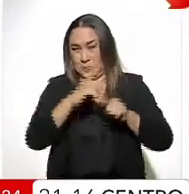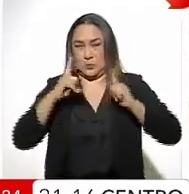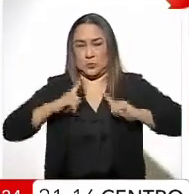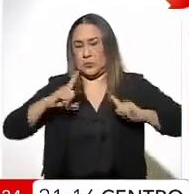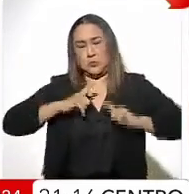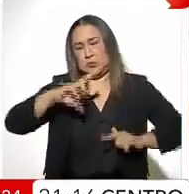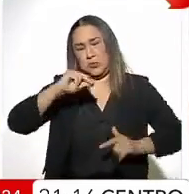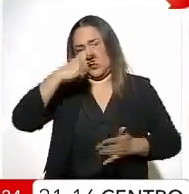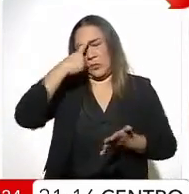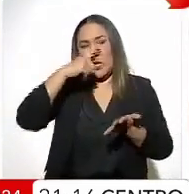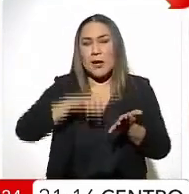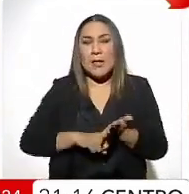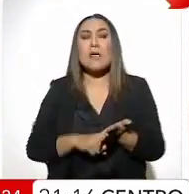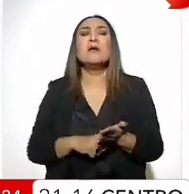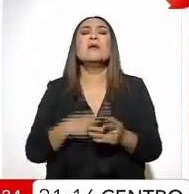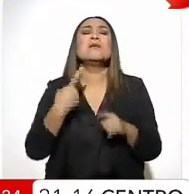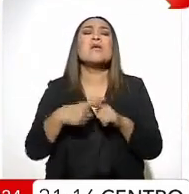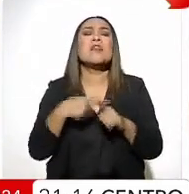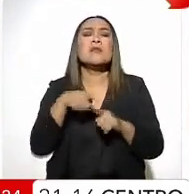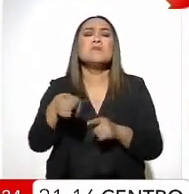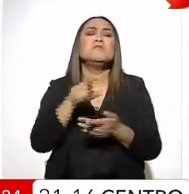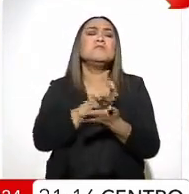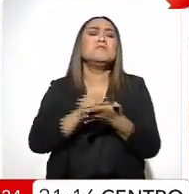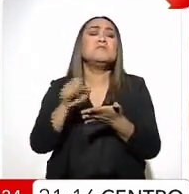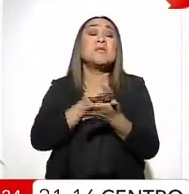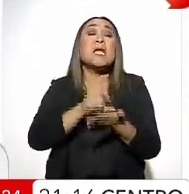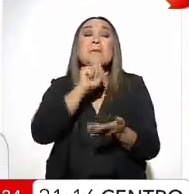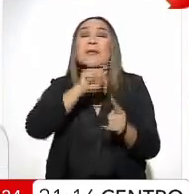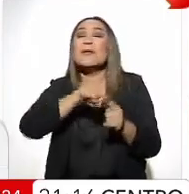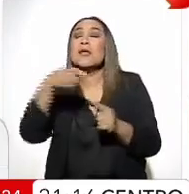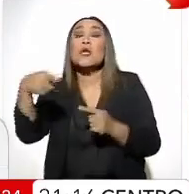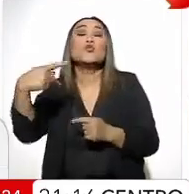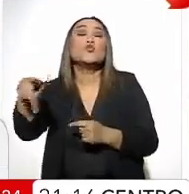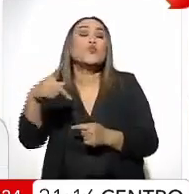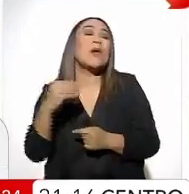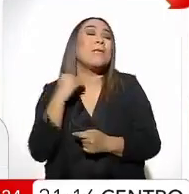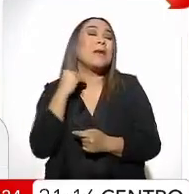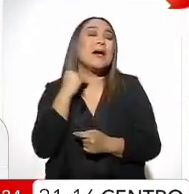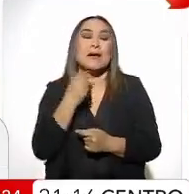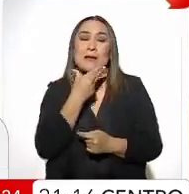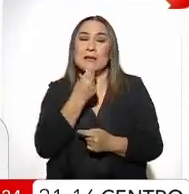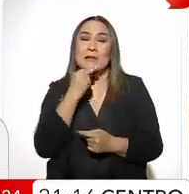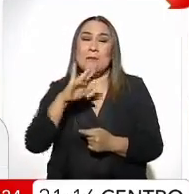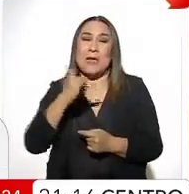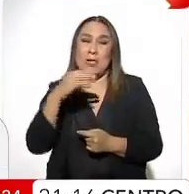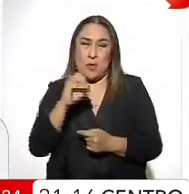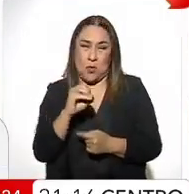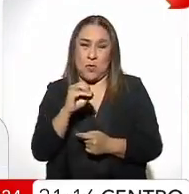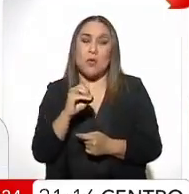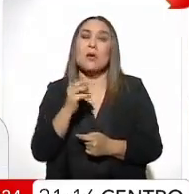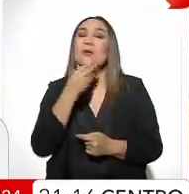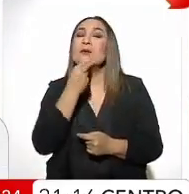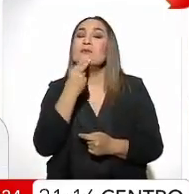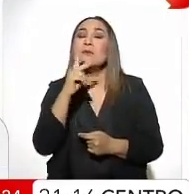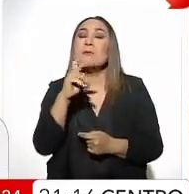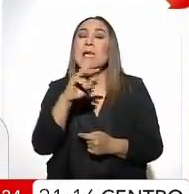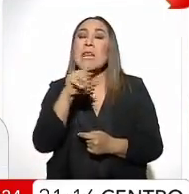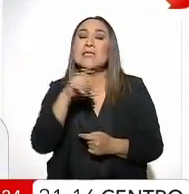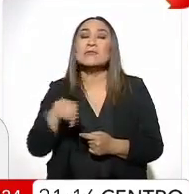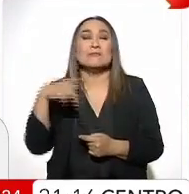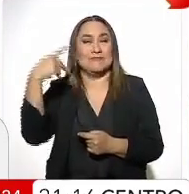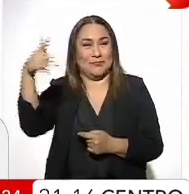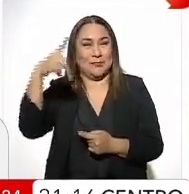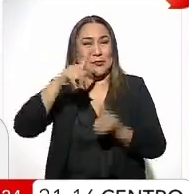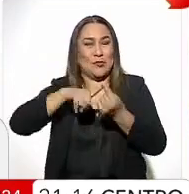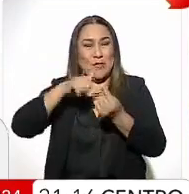creo que esto lo escribió el defensor de Mayo Zambada, Frank Pérez, de Dallas,